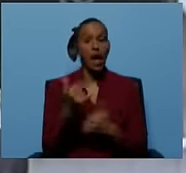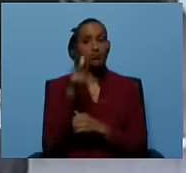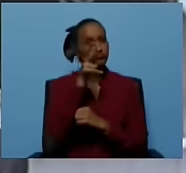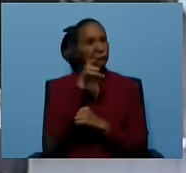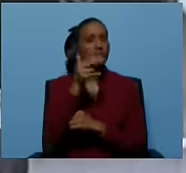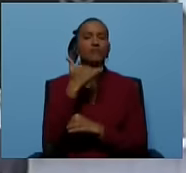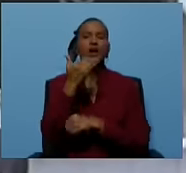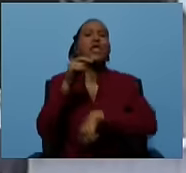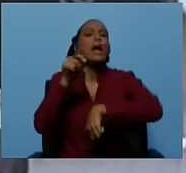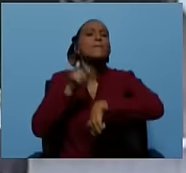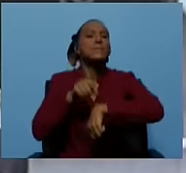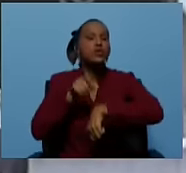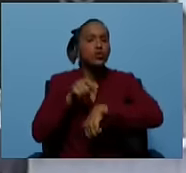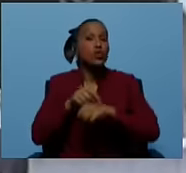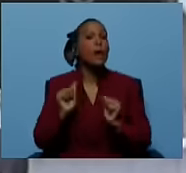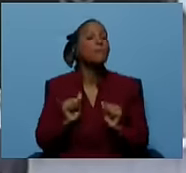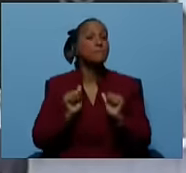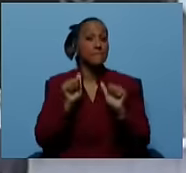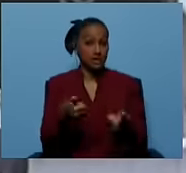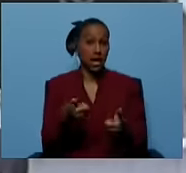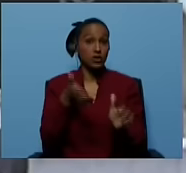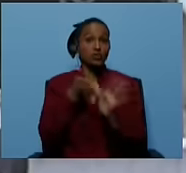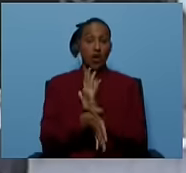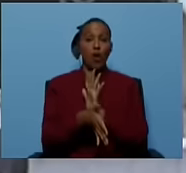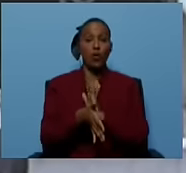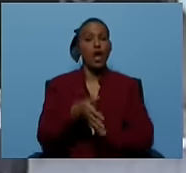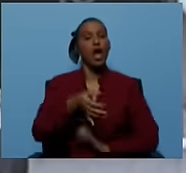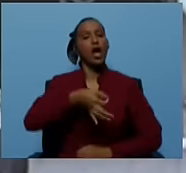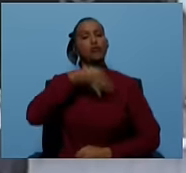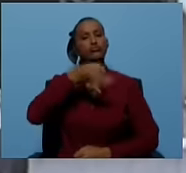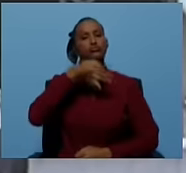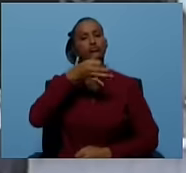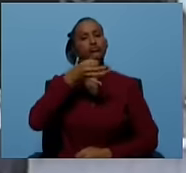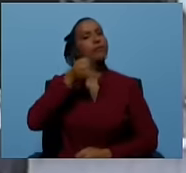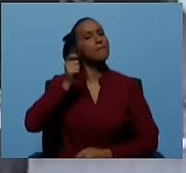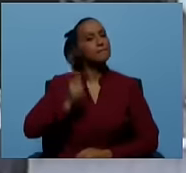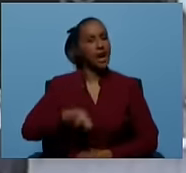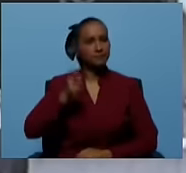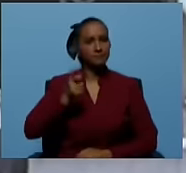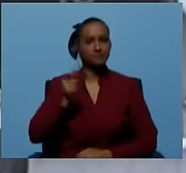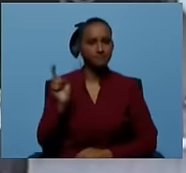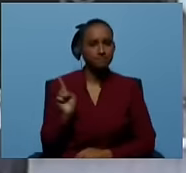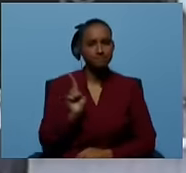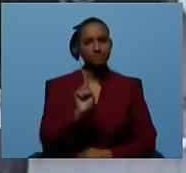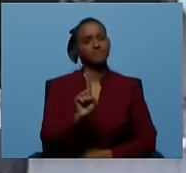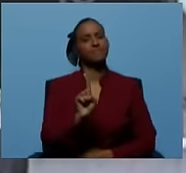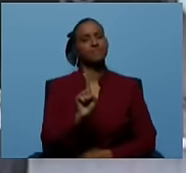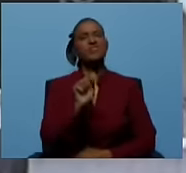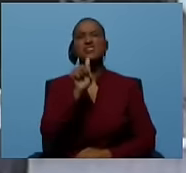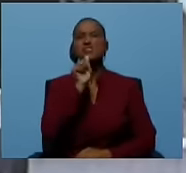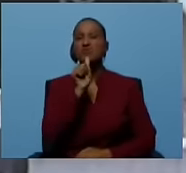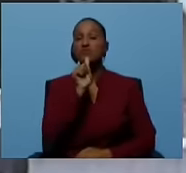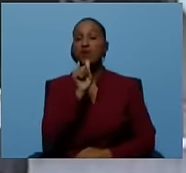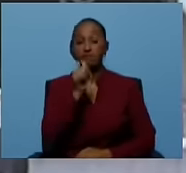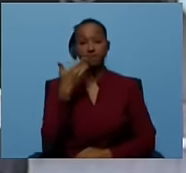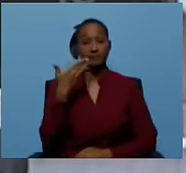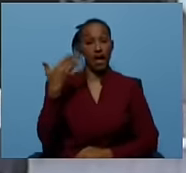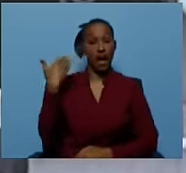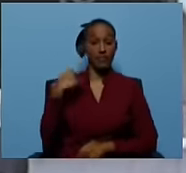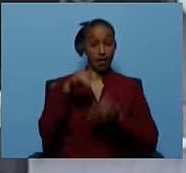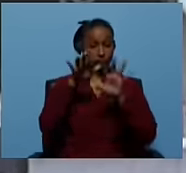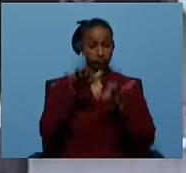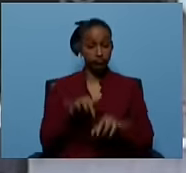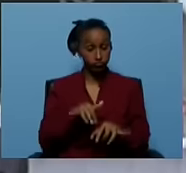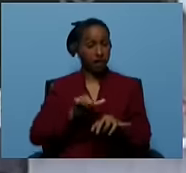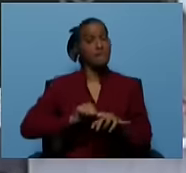pocos minutos de lo que será el inicio de la audiencia para la comparecencia, tal como lo ha solicitado el máximo ente